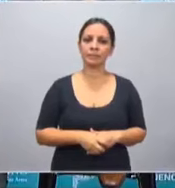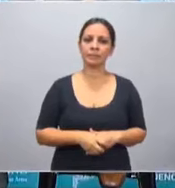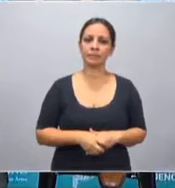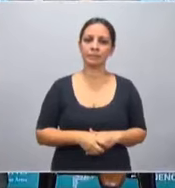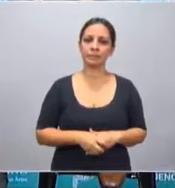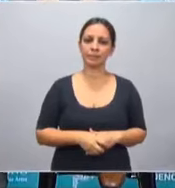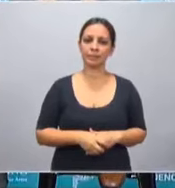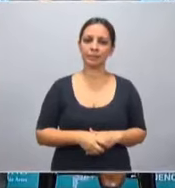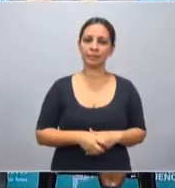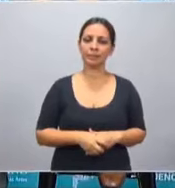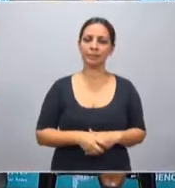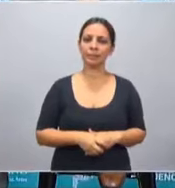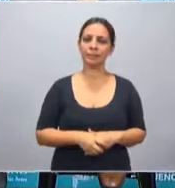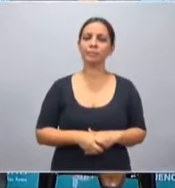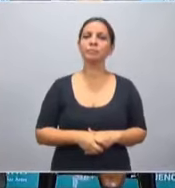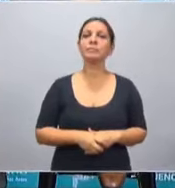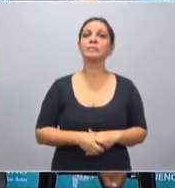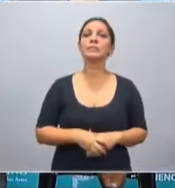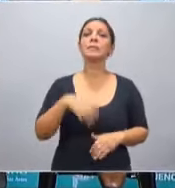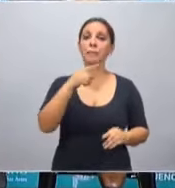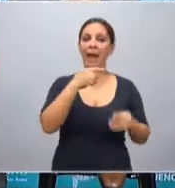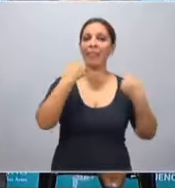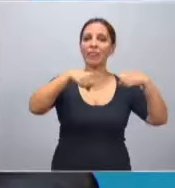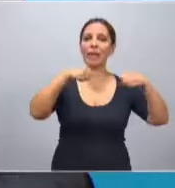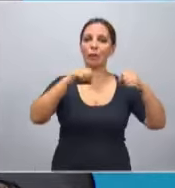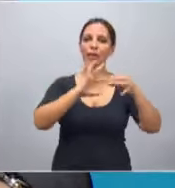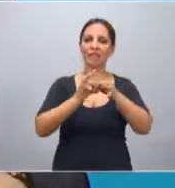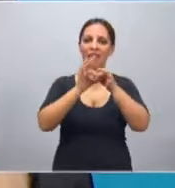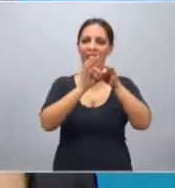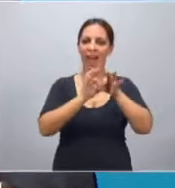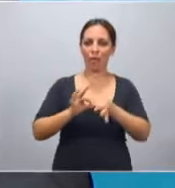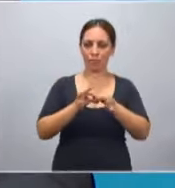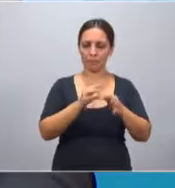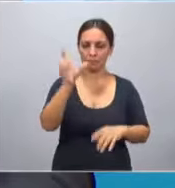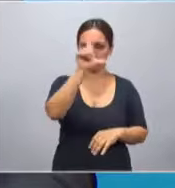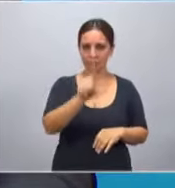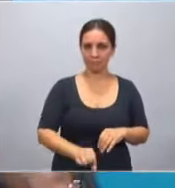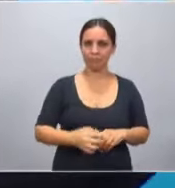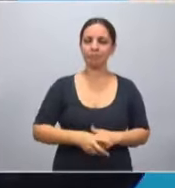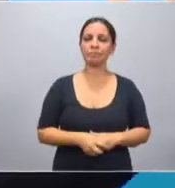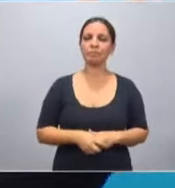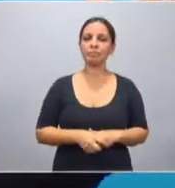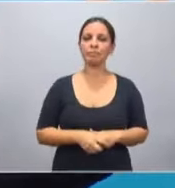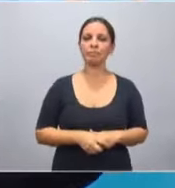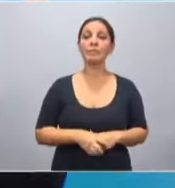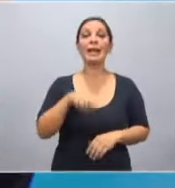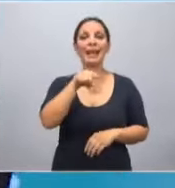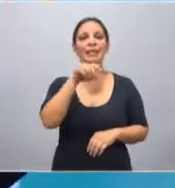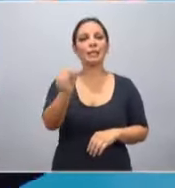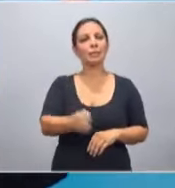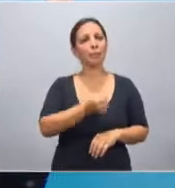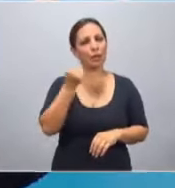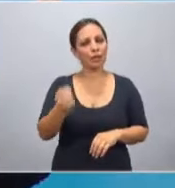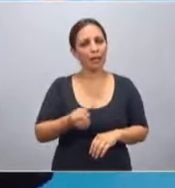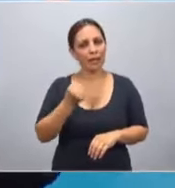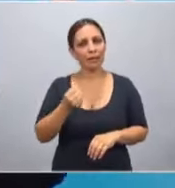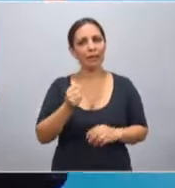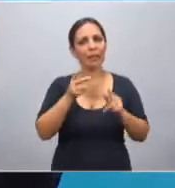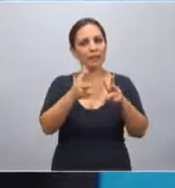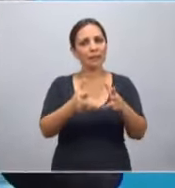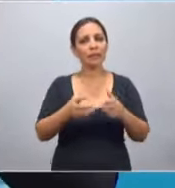estén para el deporte federado bien Así que esto es